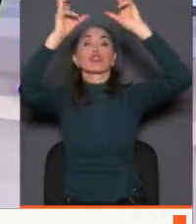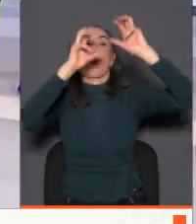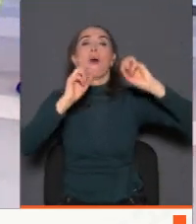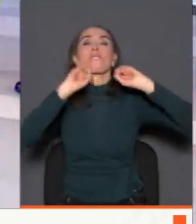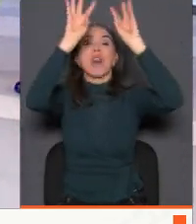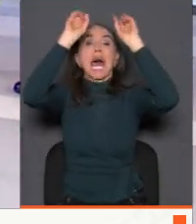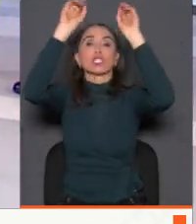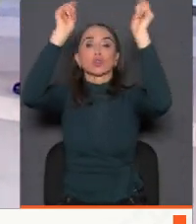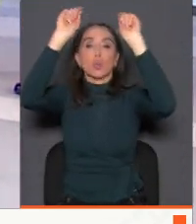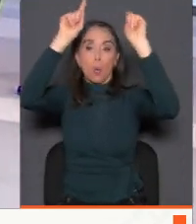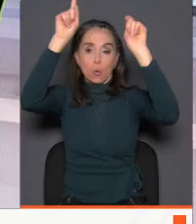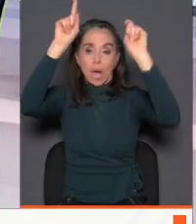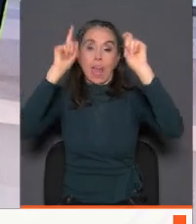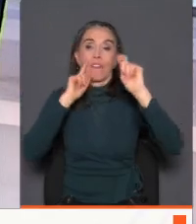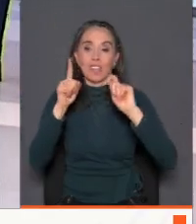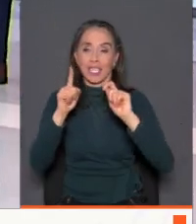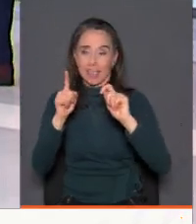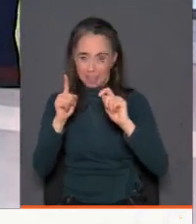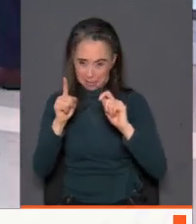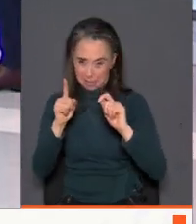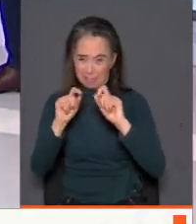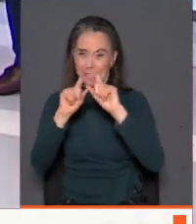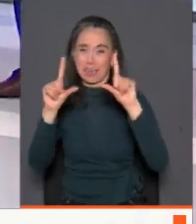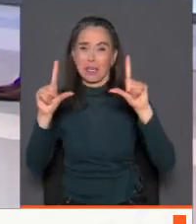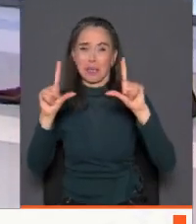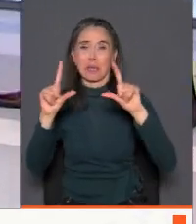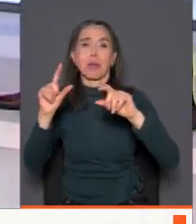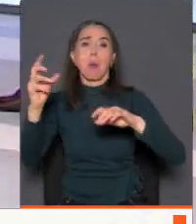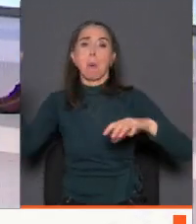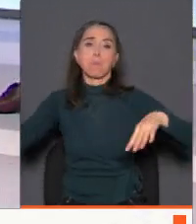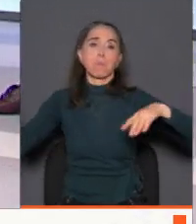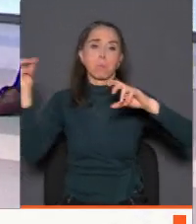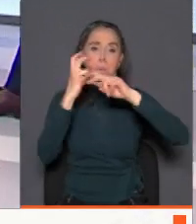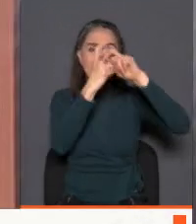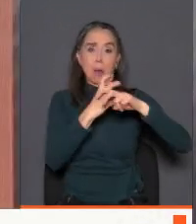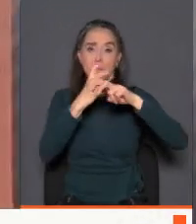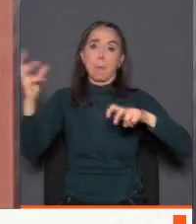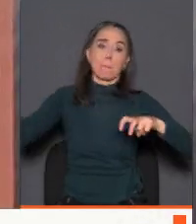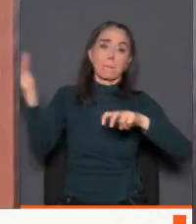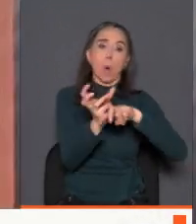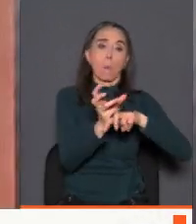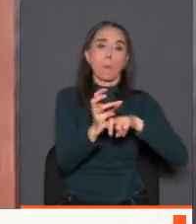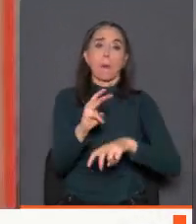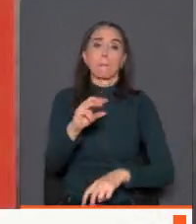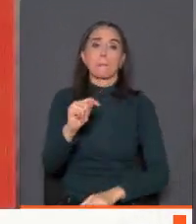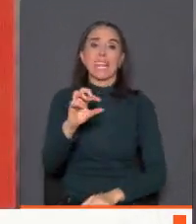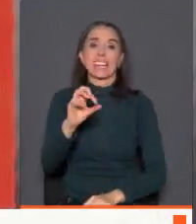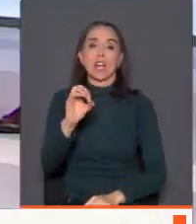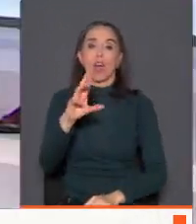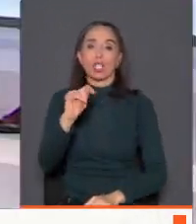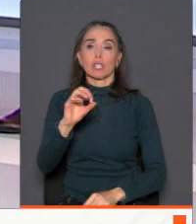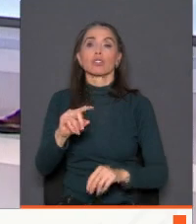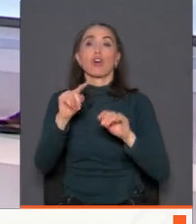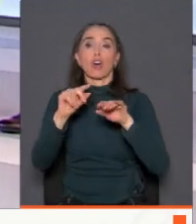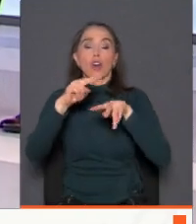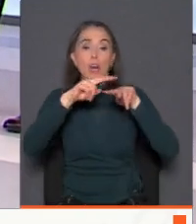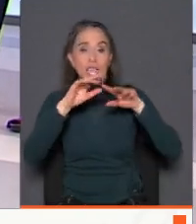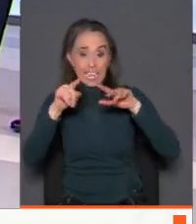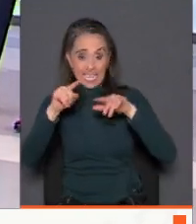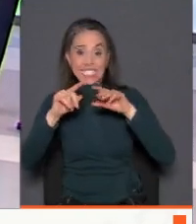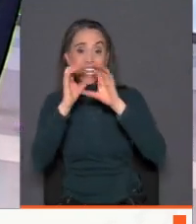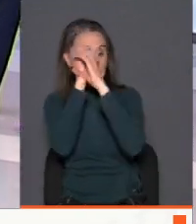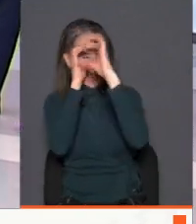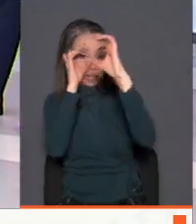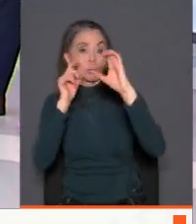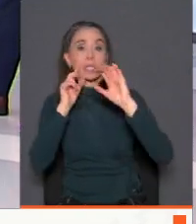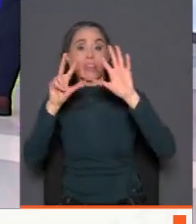daño. Meteorito clarito. Aquí vemos en la imagen de la izquierda el telescopio con sus 18 espejos recubiertos de oro impecables. Y ese